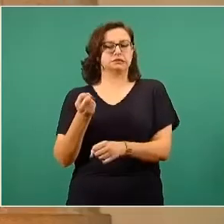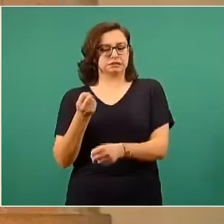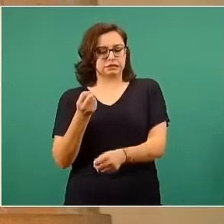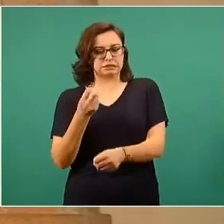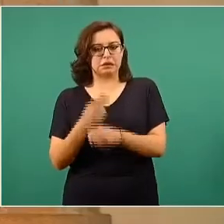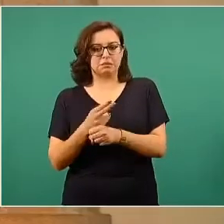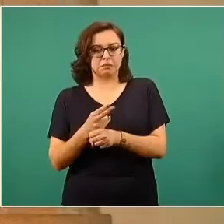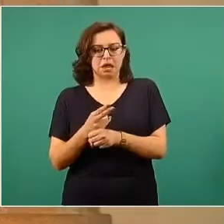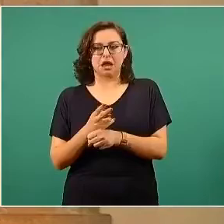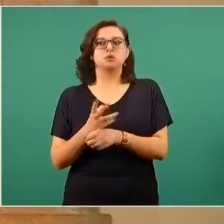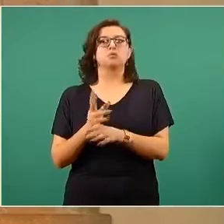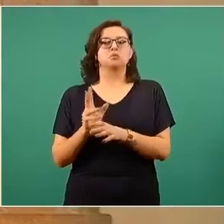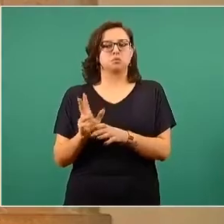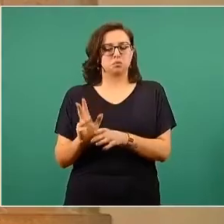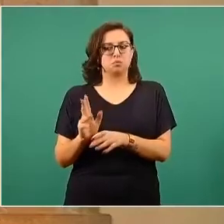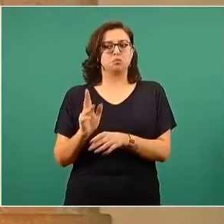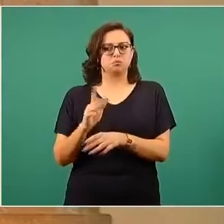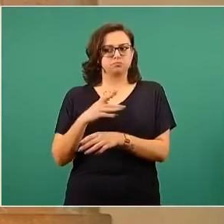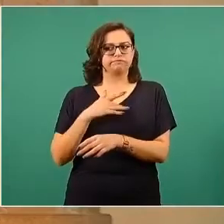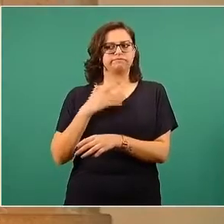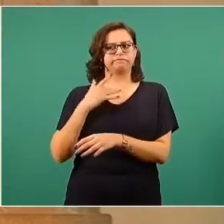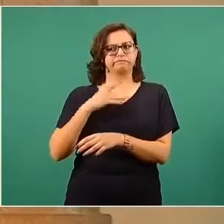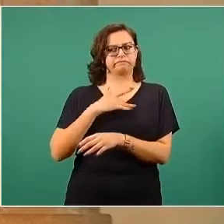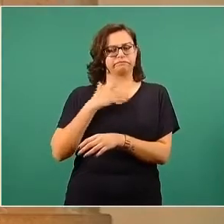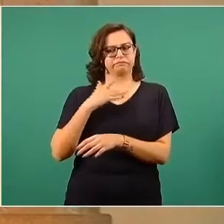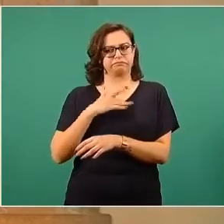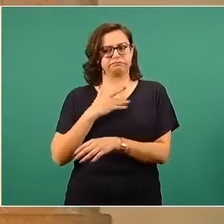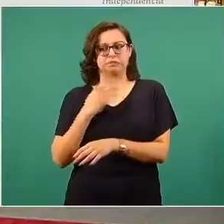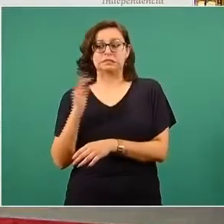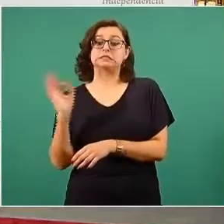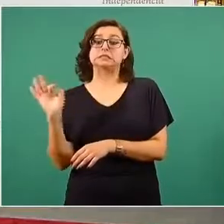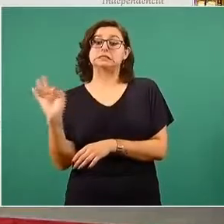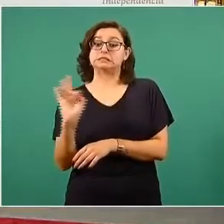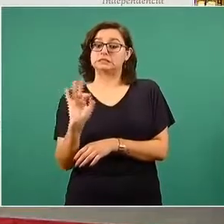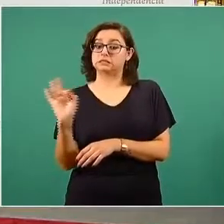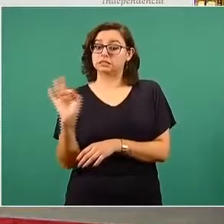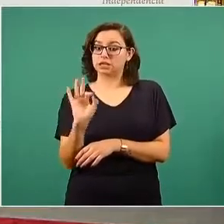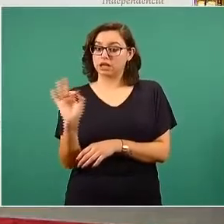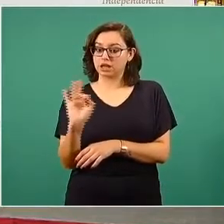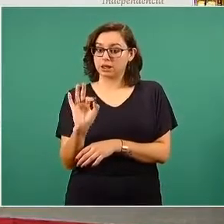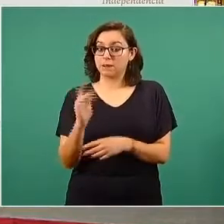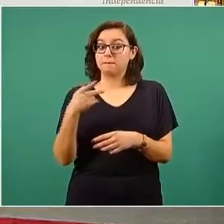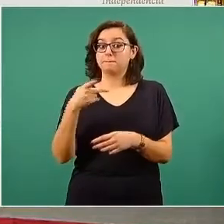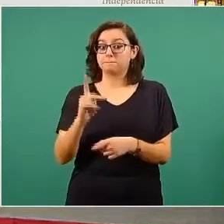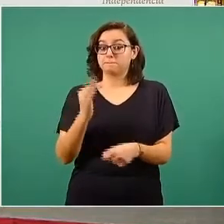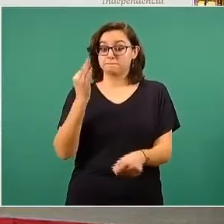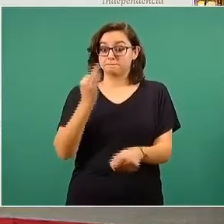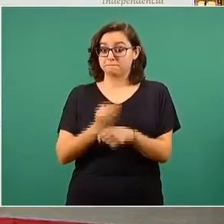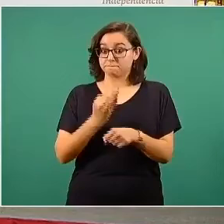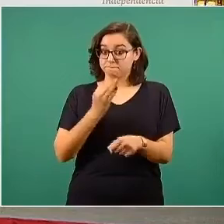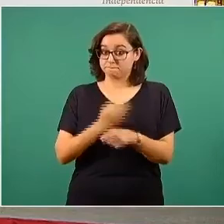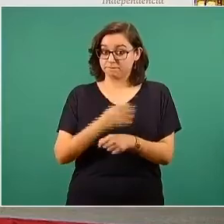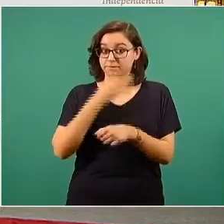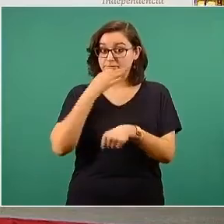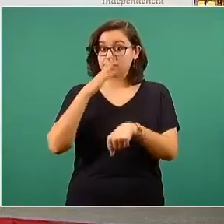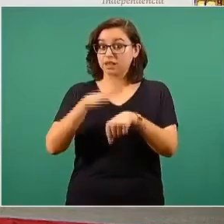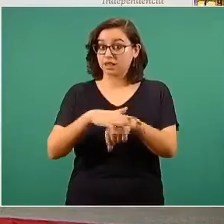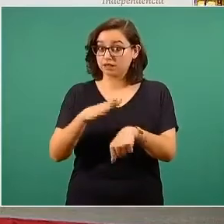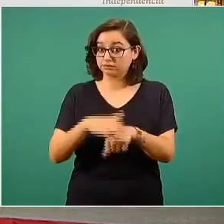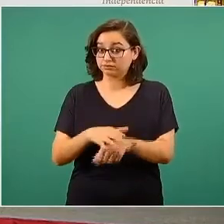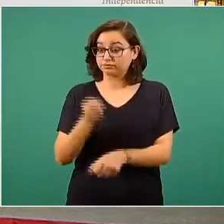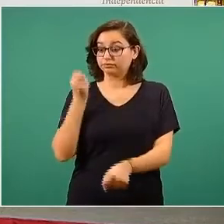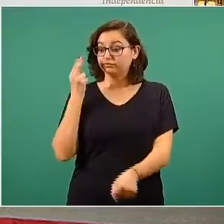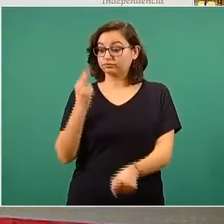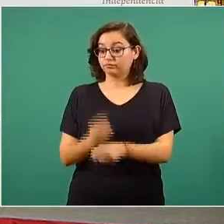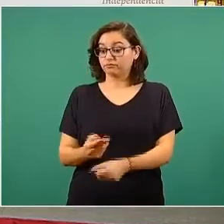para afirmarlo, pero de todas maneras lo estamos comunicando y lo estamos evidenciando, porque al tener